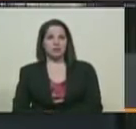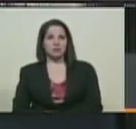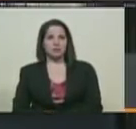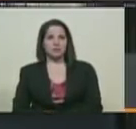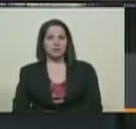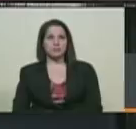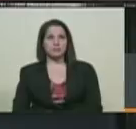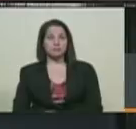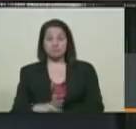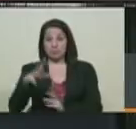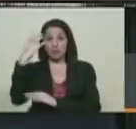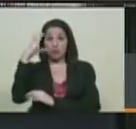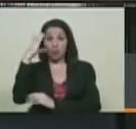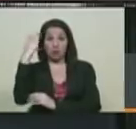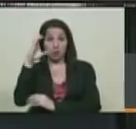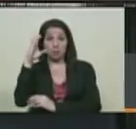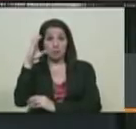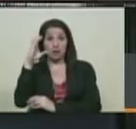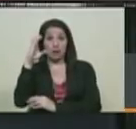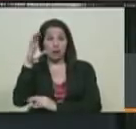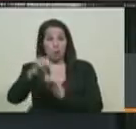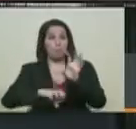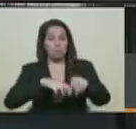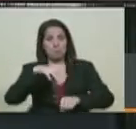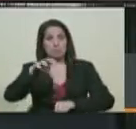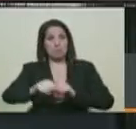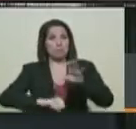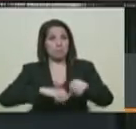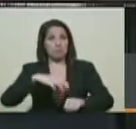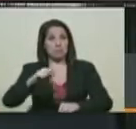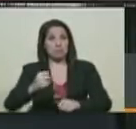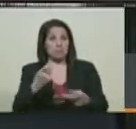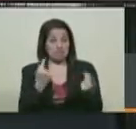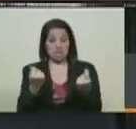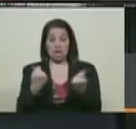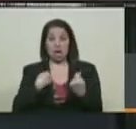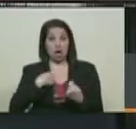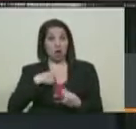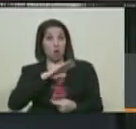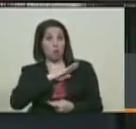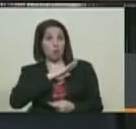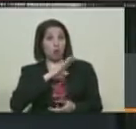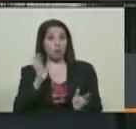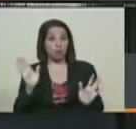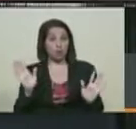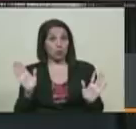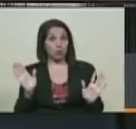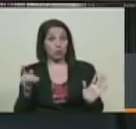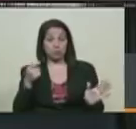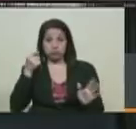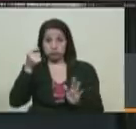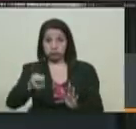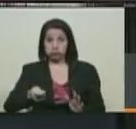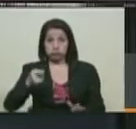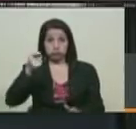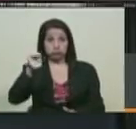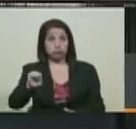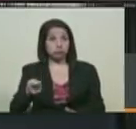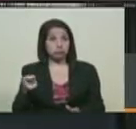Porque de Colombia logramos entonces comprar con plata nuestra de Venezuela, de ustedes,